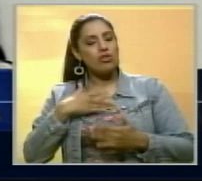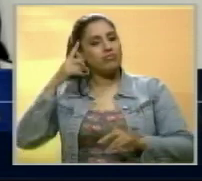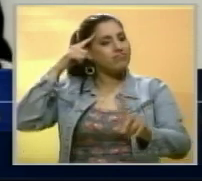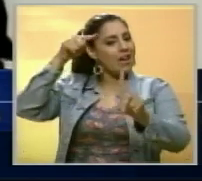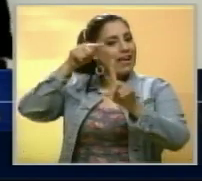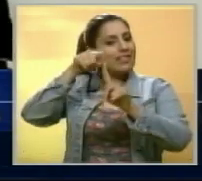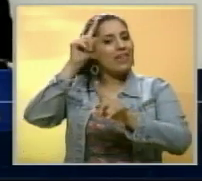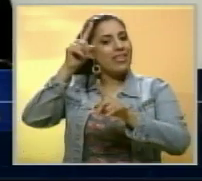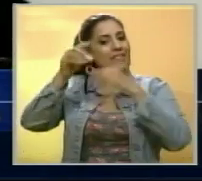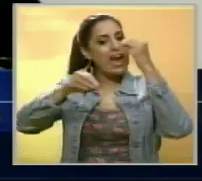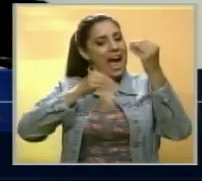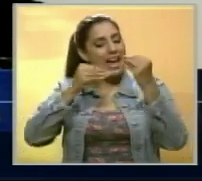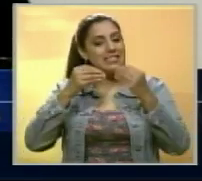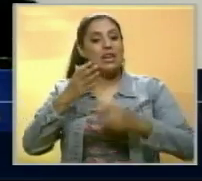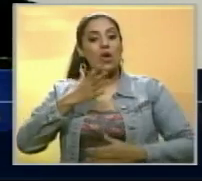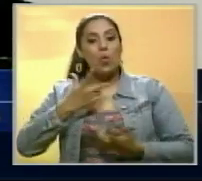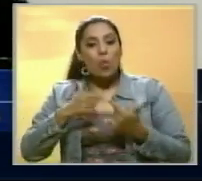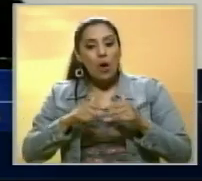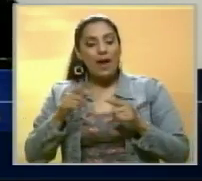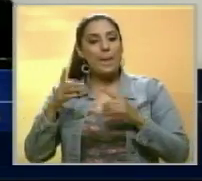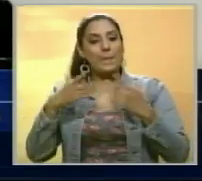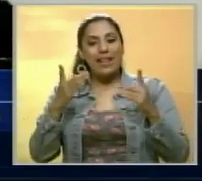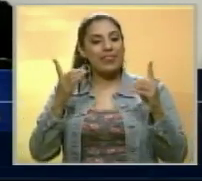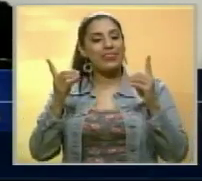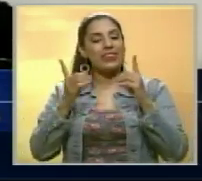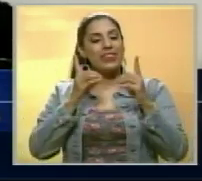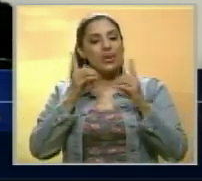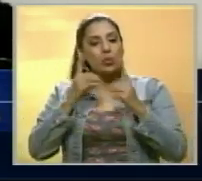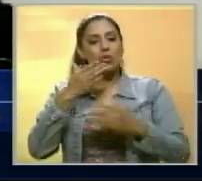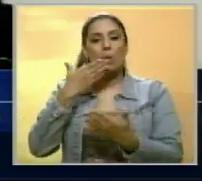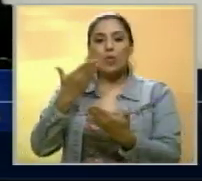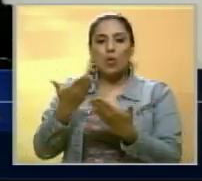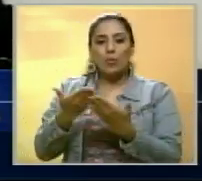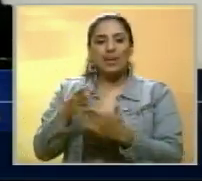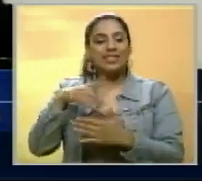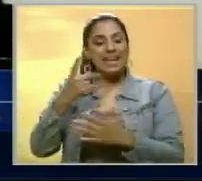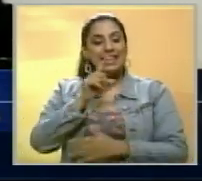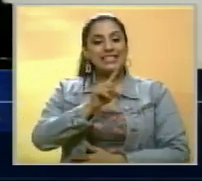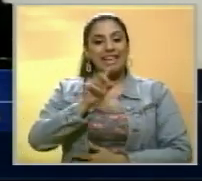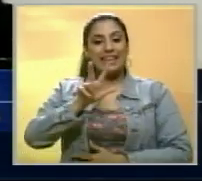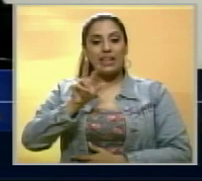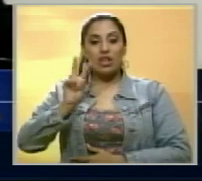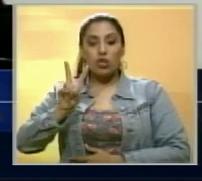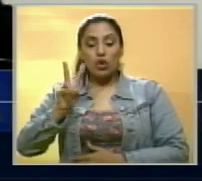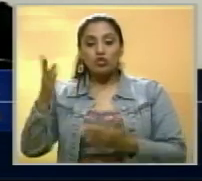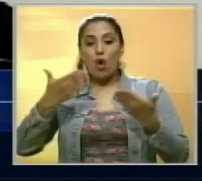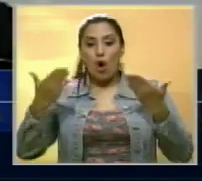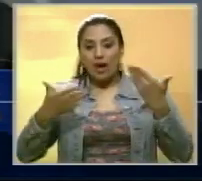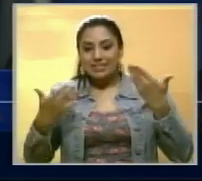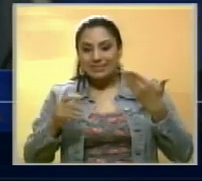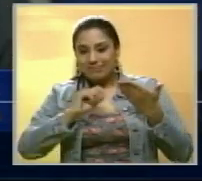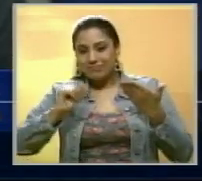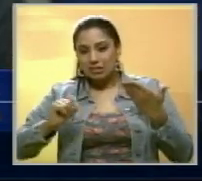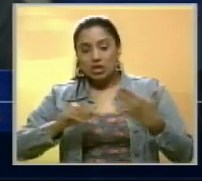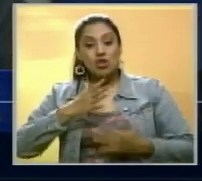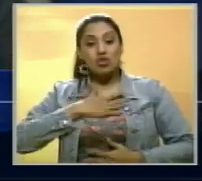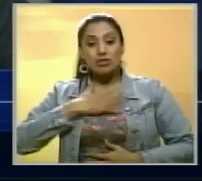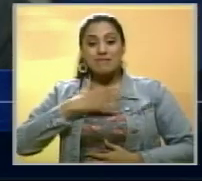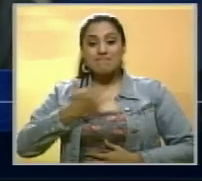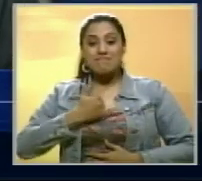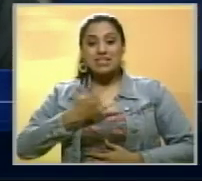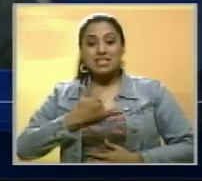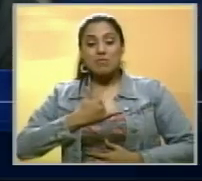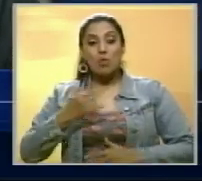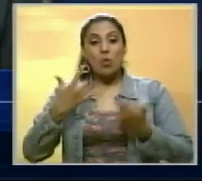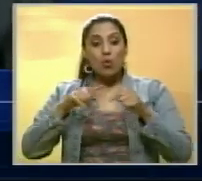que se realice la sesión que convocó para discutir su propuesta, la cual aborda en 132 páginas la situación. Nosotros mismos, en función